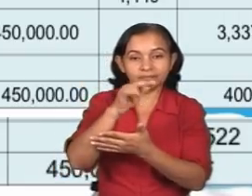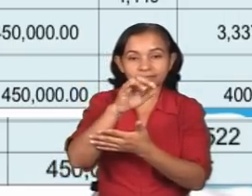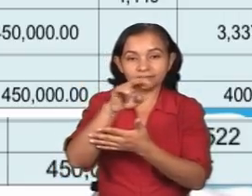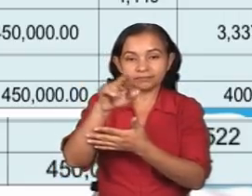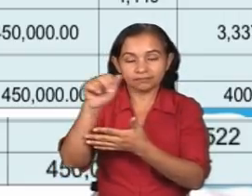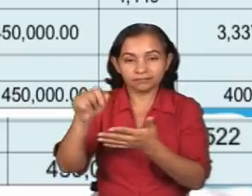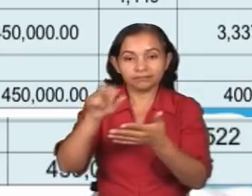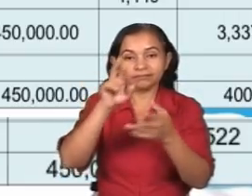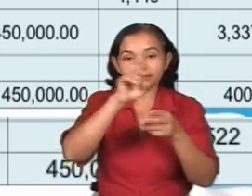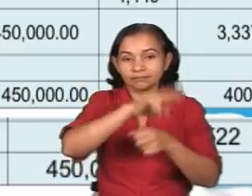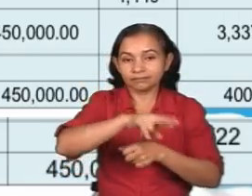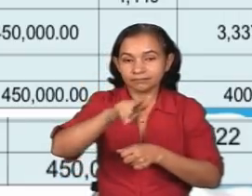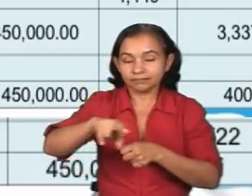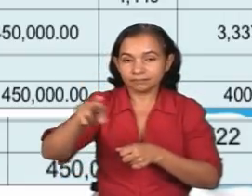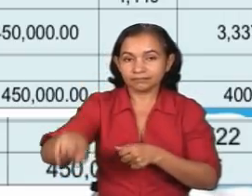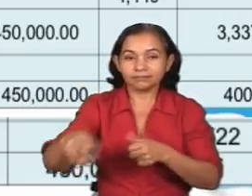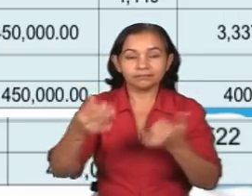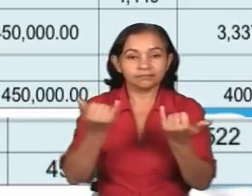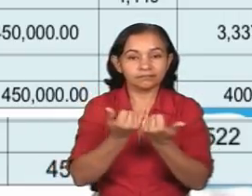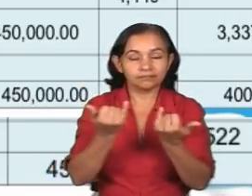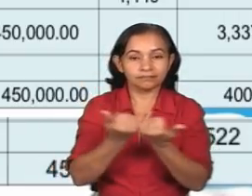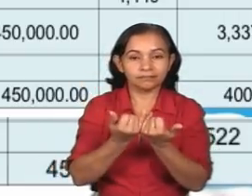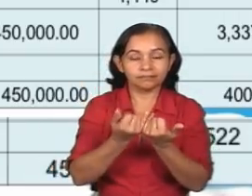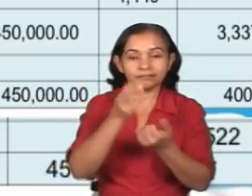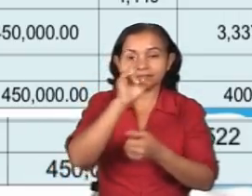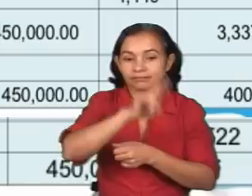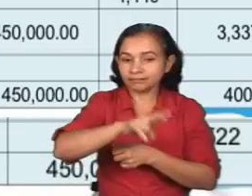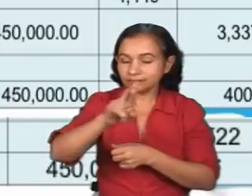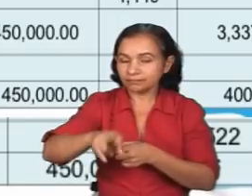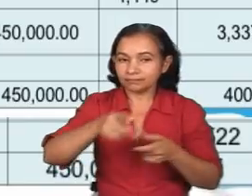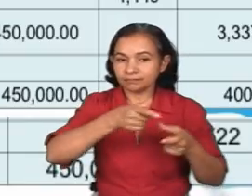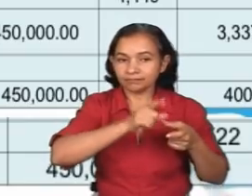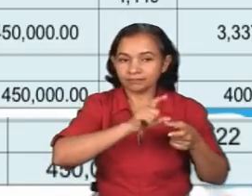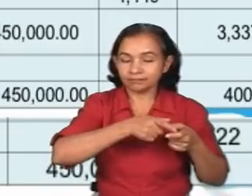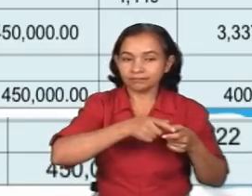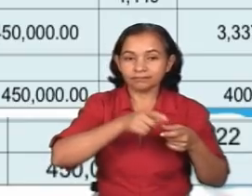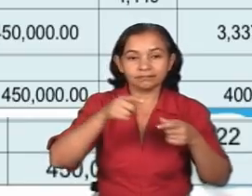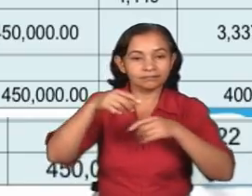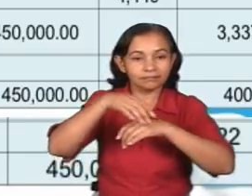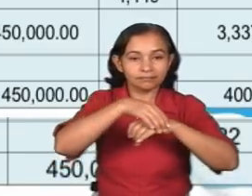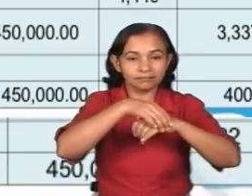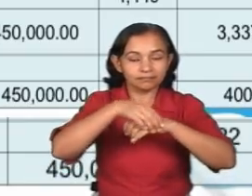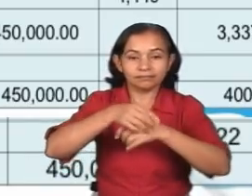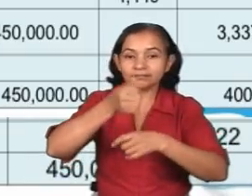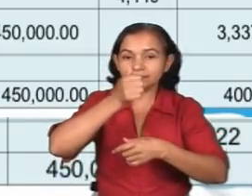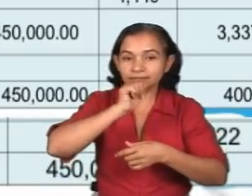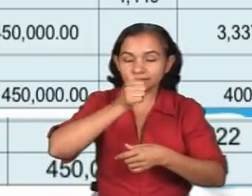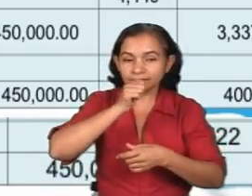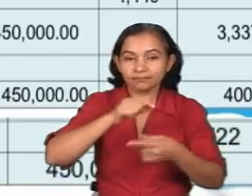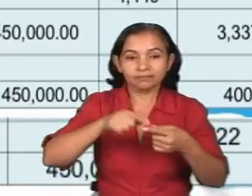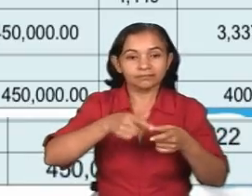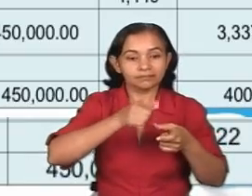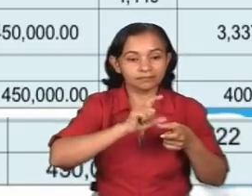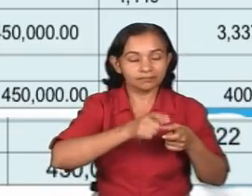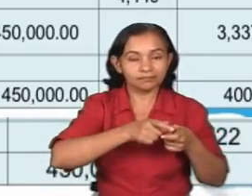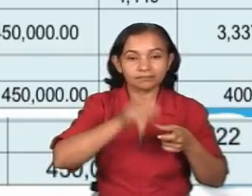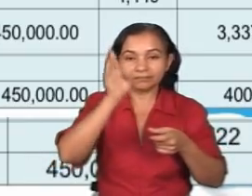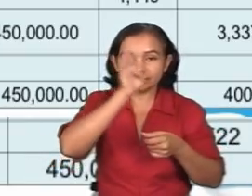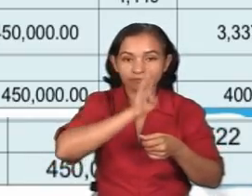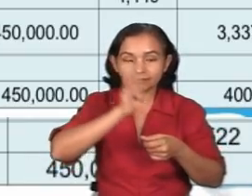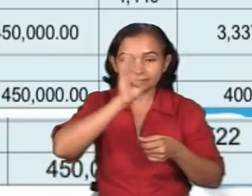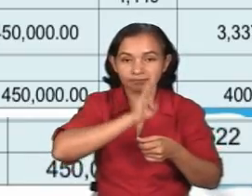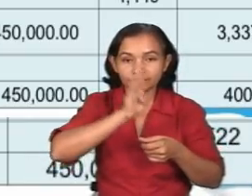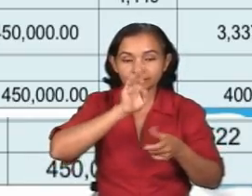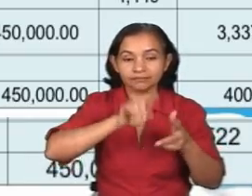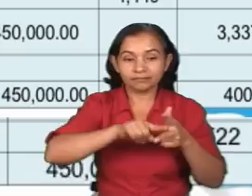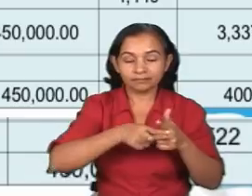potable de Riva, sanitario de Riva, agua potable en Nandaime, alcantarillado sanitario de Bluefields, lo